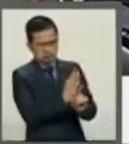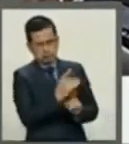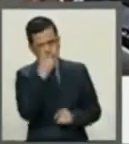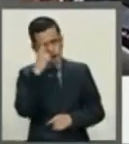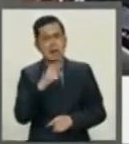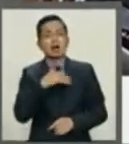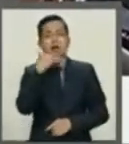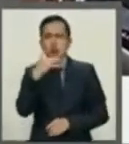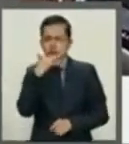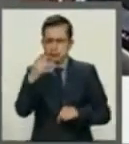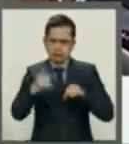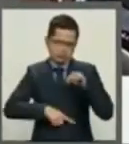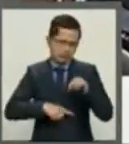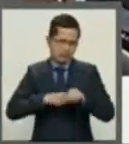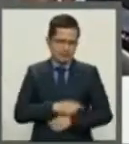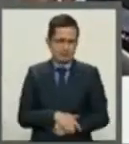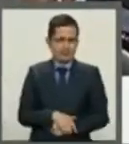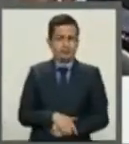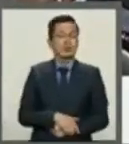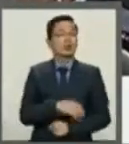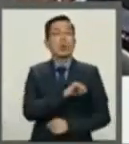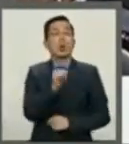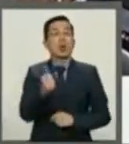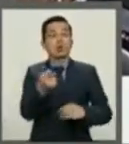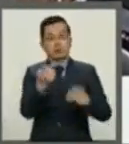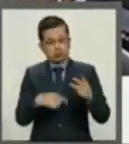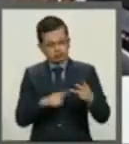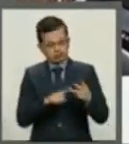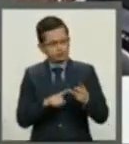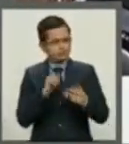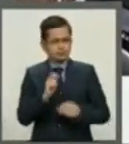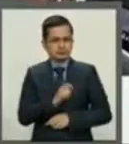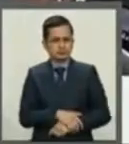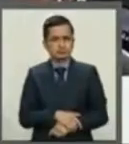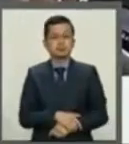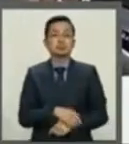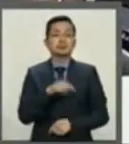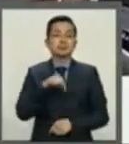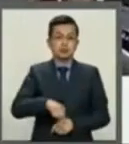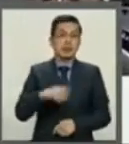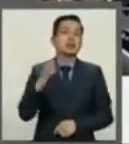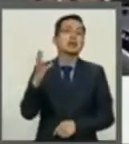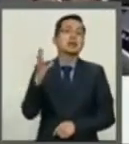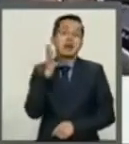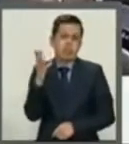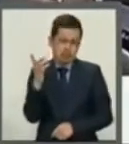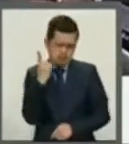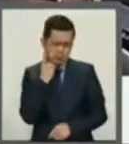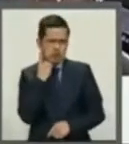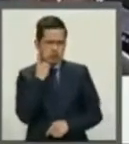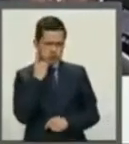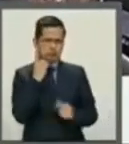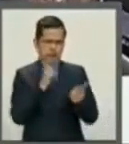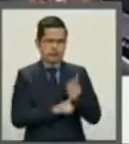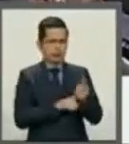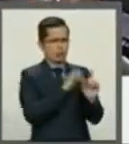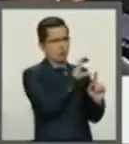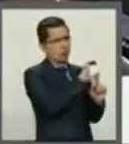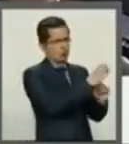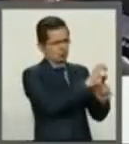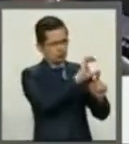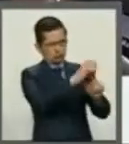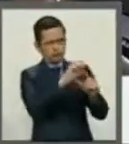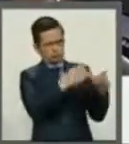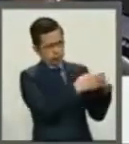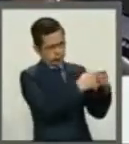Otro punto que se está planteando aquí es que la Cámara de Diputados con las comisiones respectivas tengan